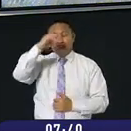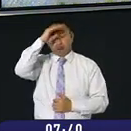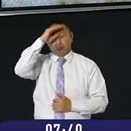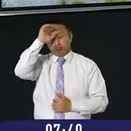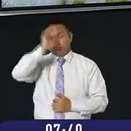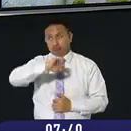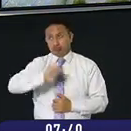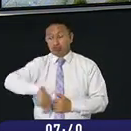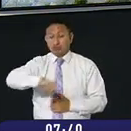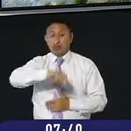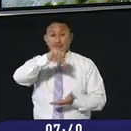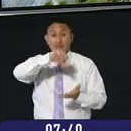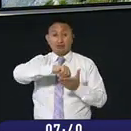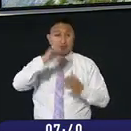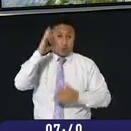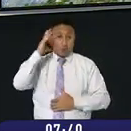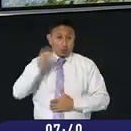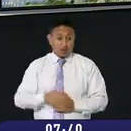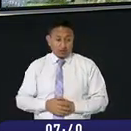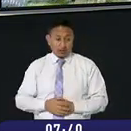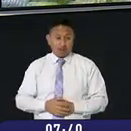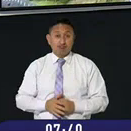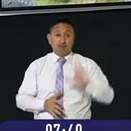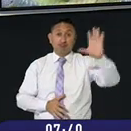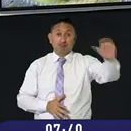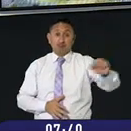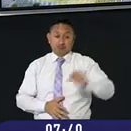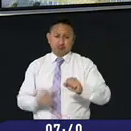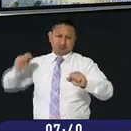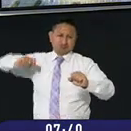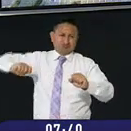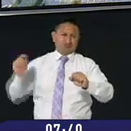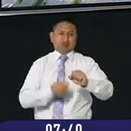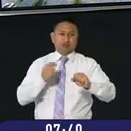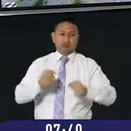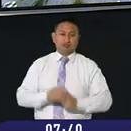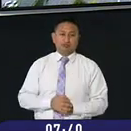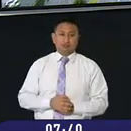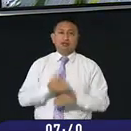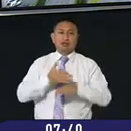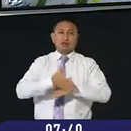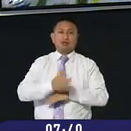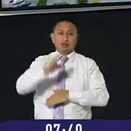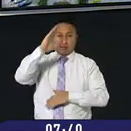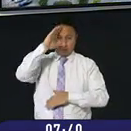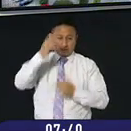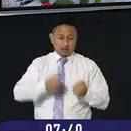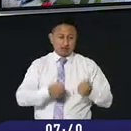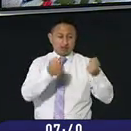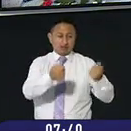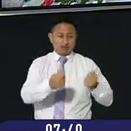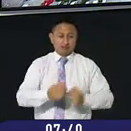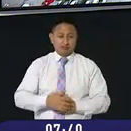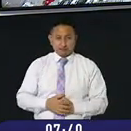capital Azuaia, optó por reprimirlo fuertemente antes de entregarlo a la policía. Veamos.